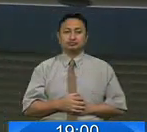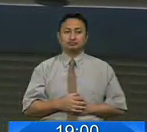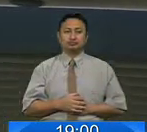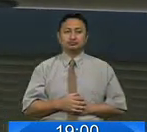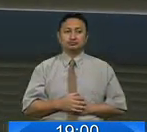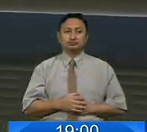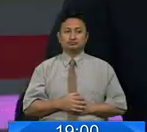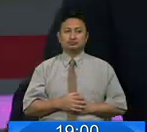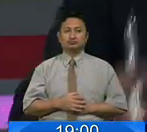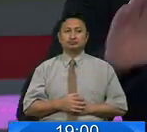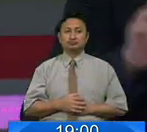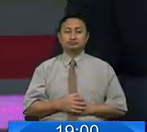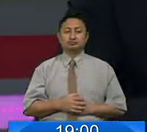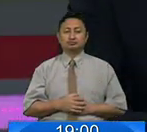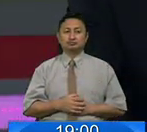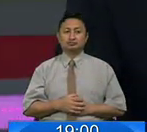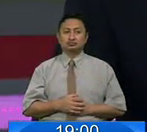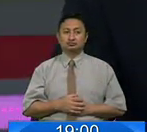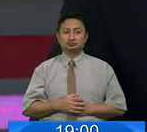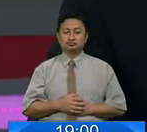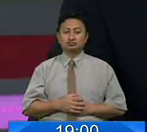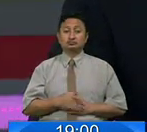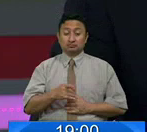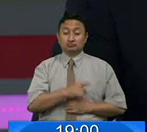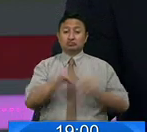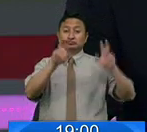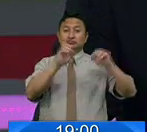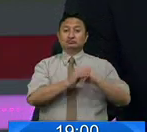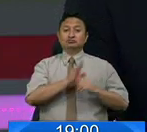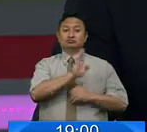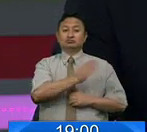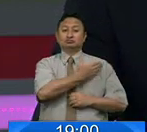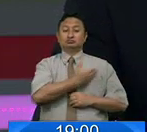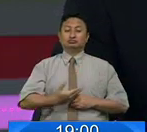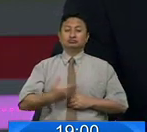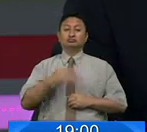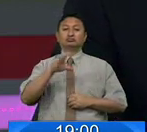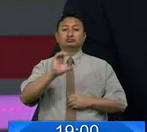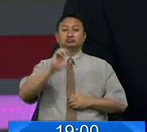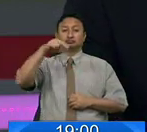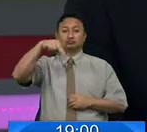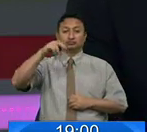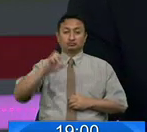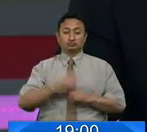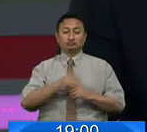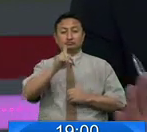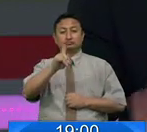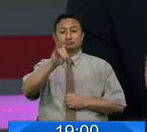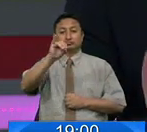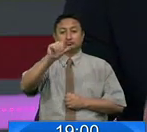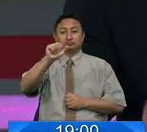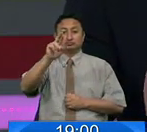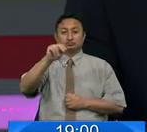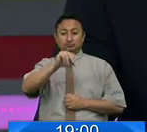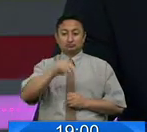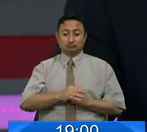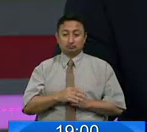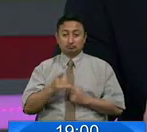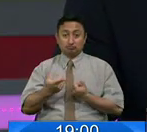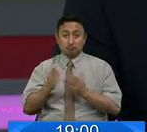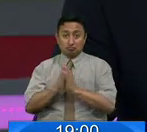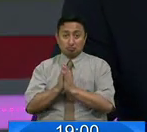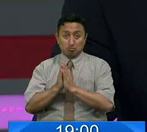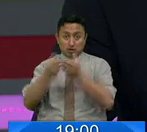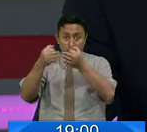urbe y justamente en este marco la presidenta del concejo nacional electoral el día de marín informó que aún no ha recibido ninguna